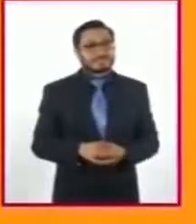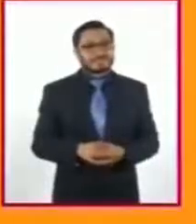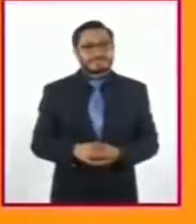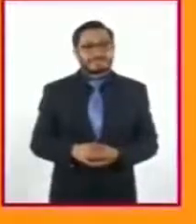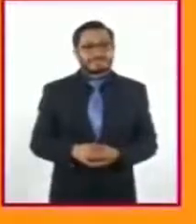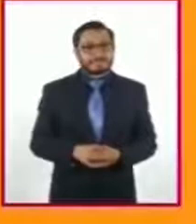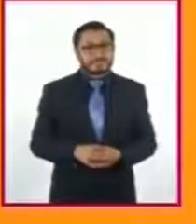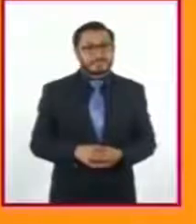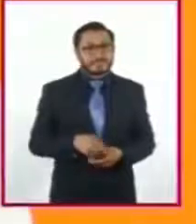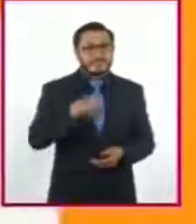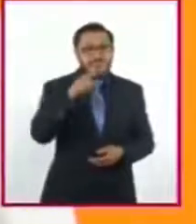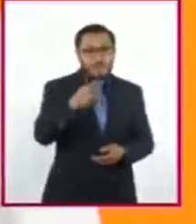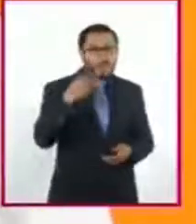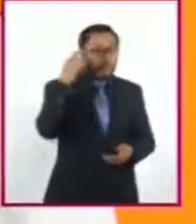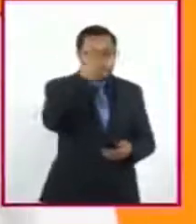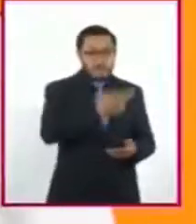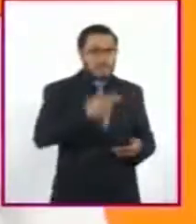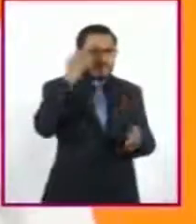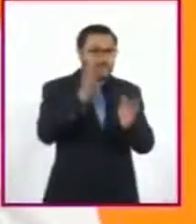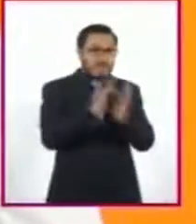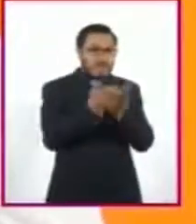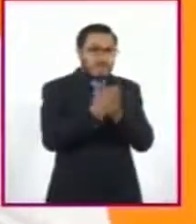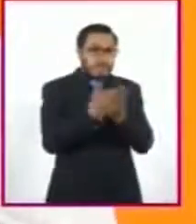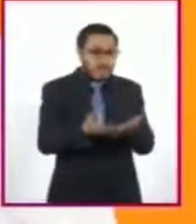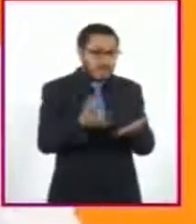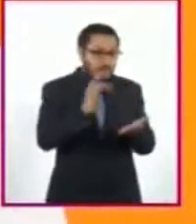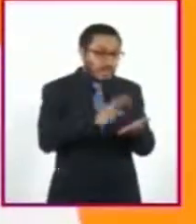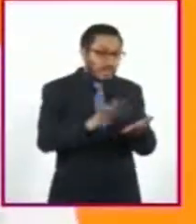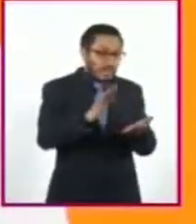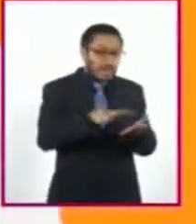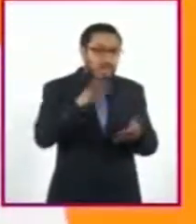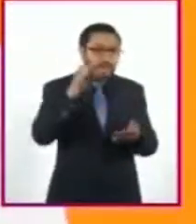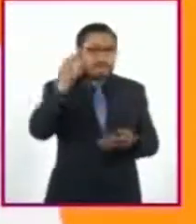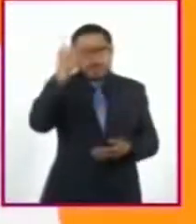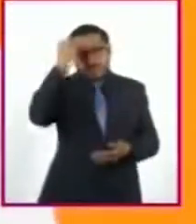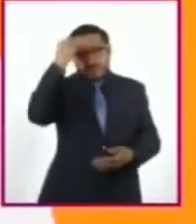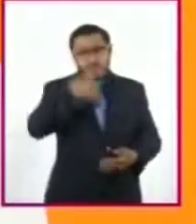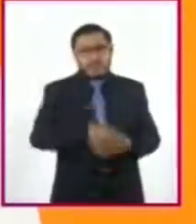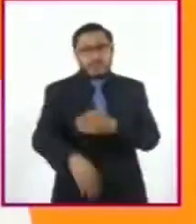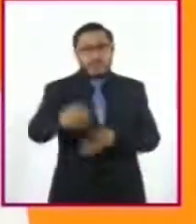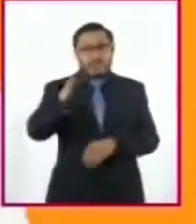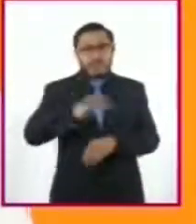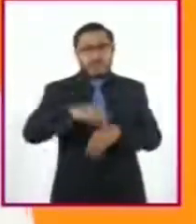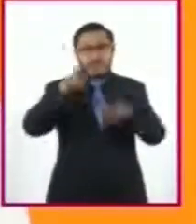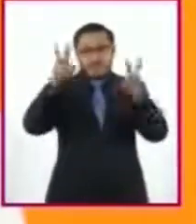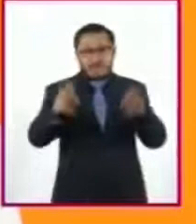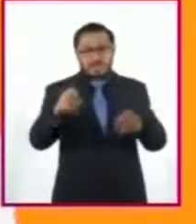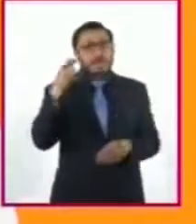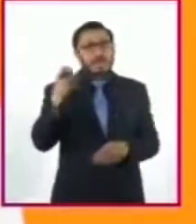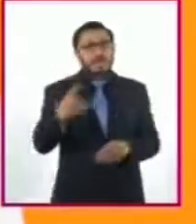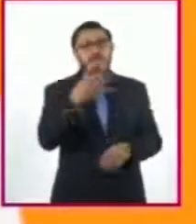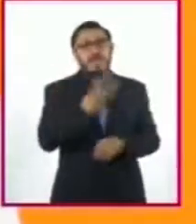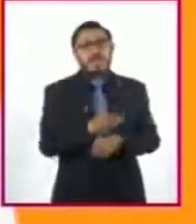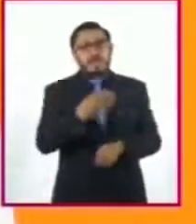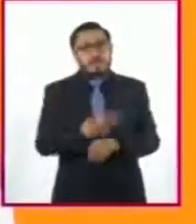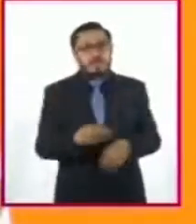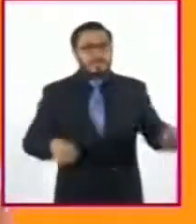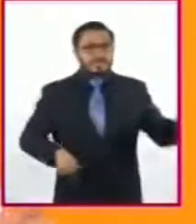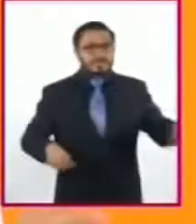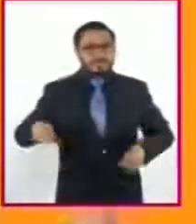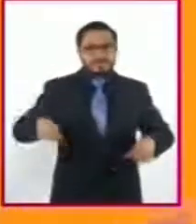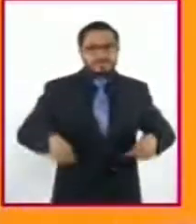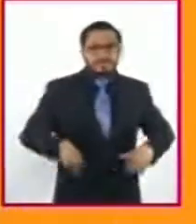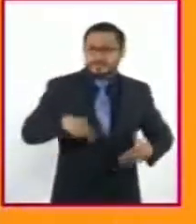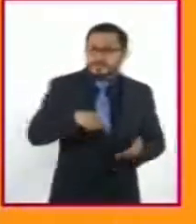Puedes revisar tu libro de texto y ampliar la información. Resuelve las actividades que en él se presentan